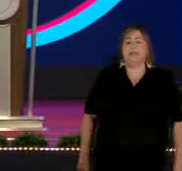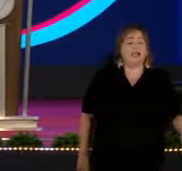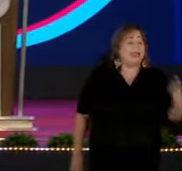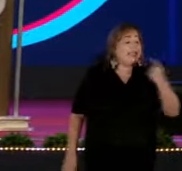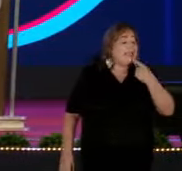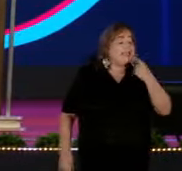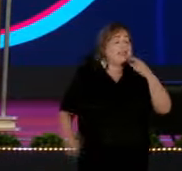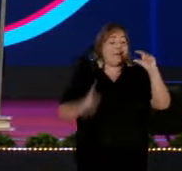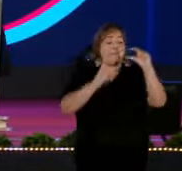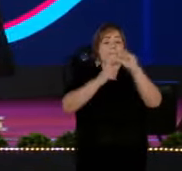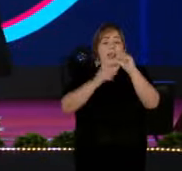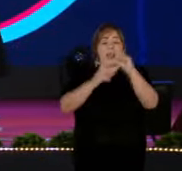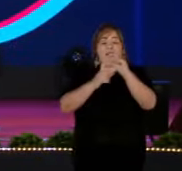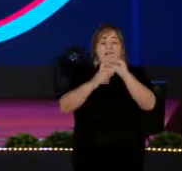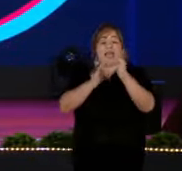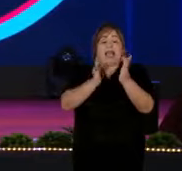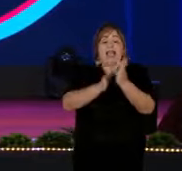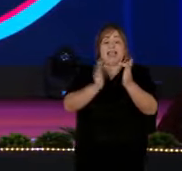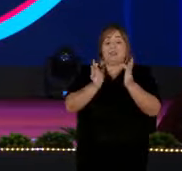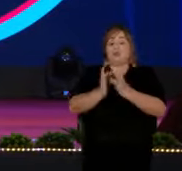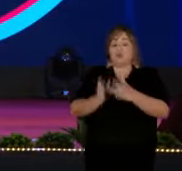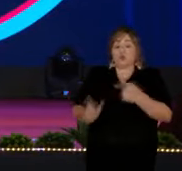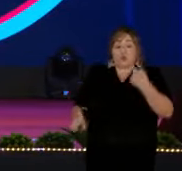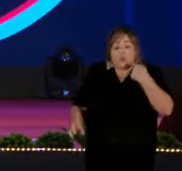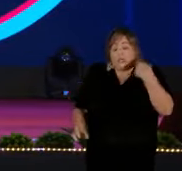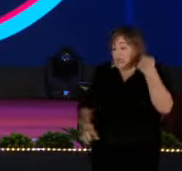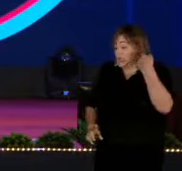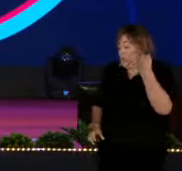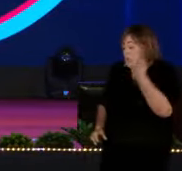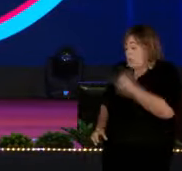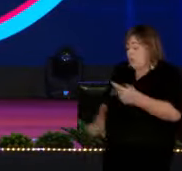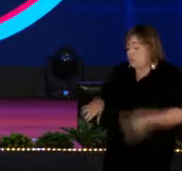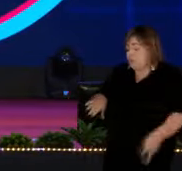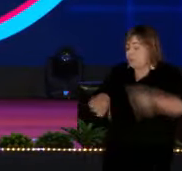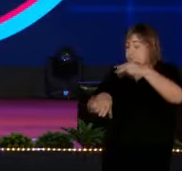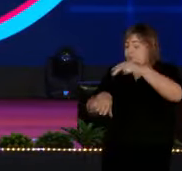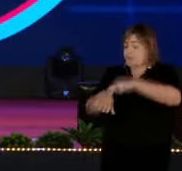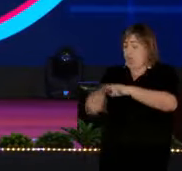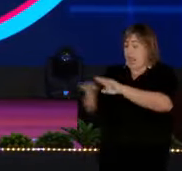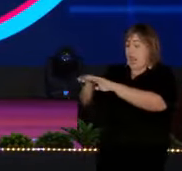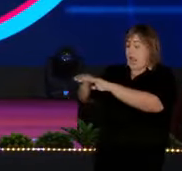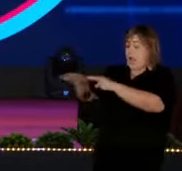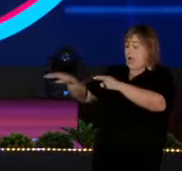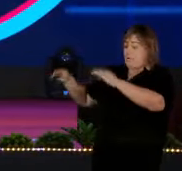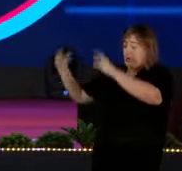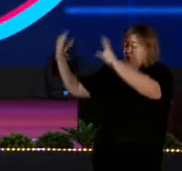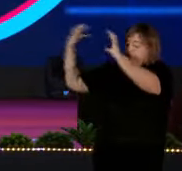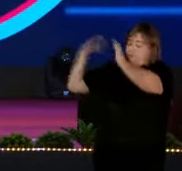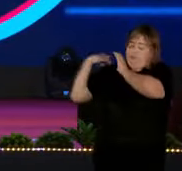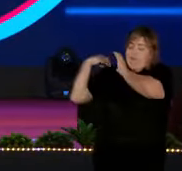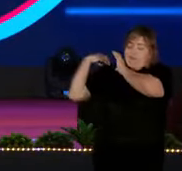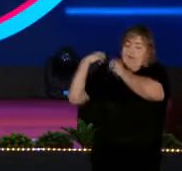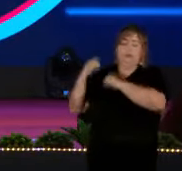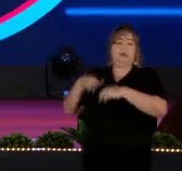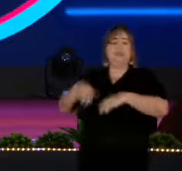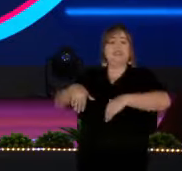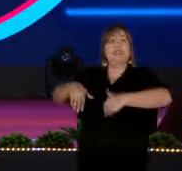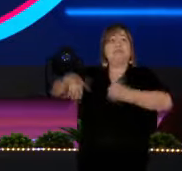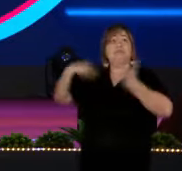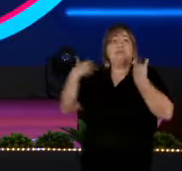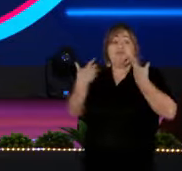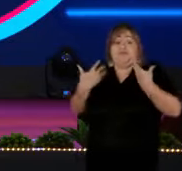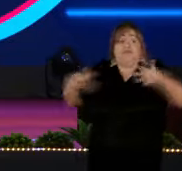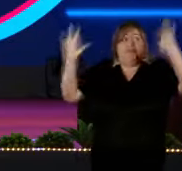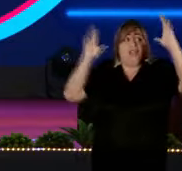la palabra que Jesús declaró la palabra inmediatamente: levántate, toma tu lecho y anda. Y al instante aquel hombre fue